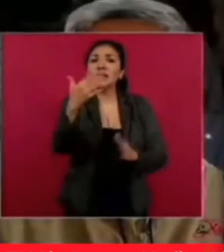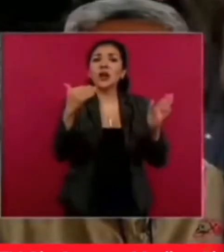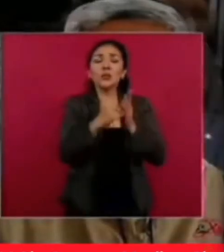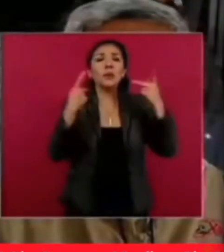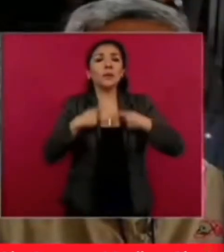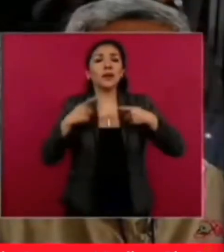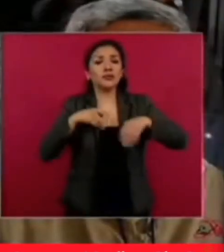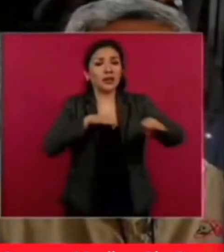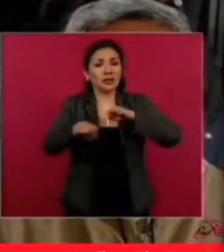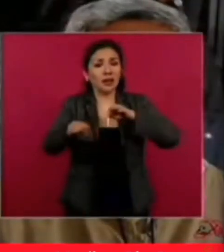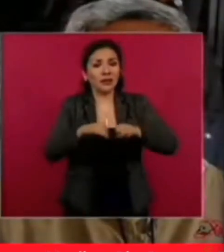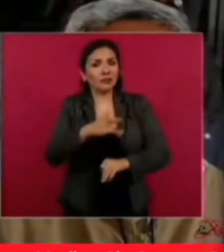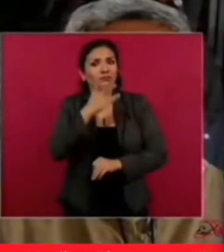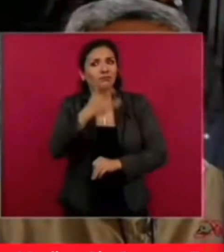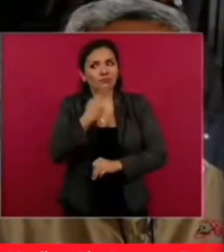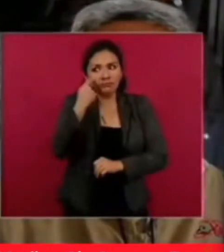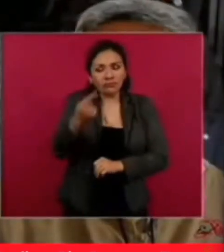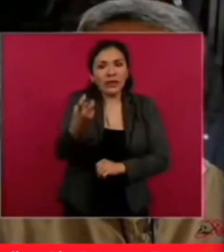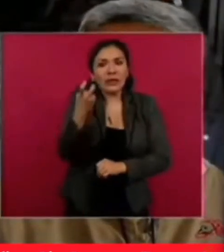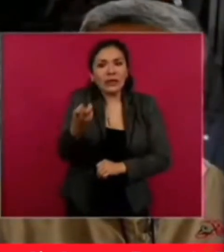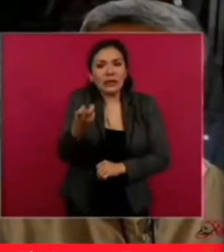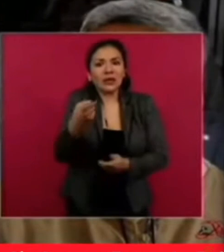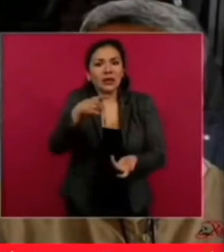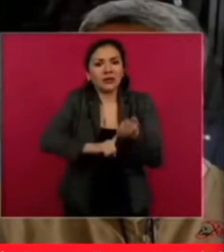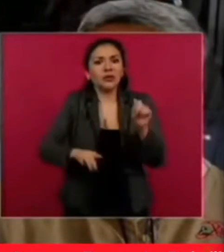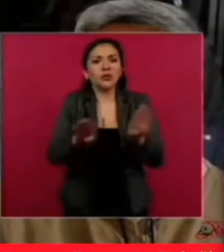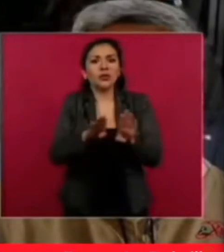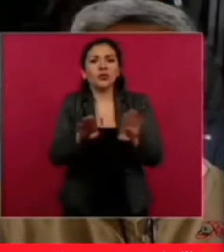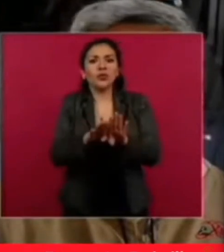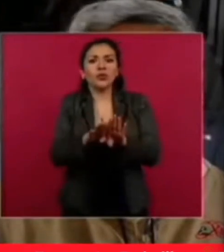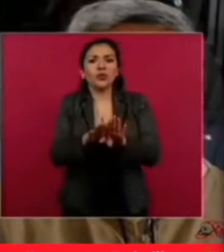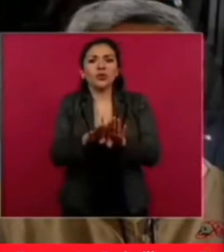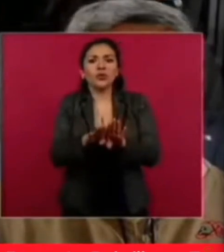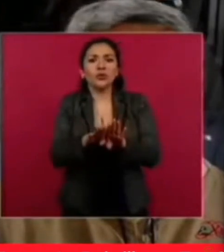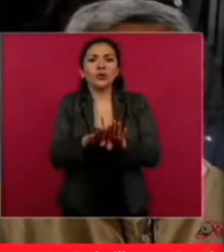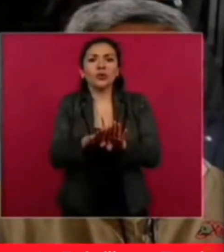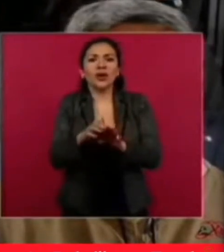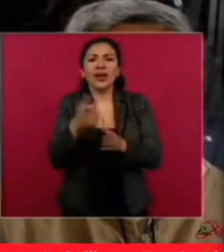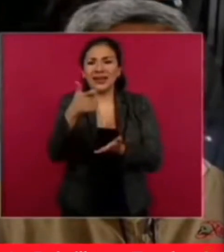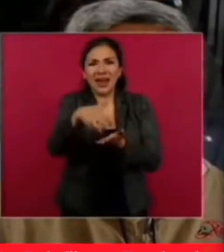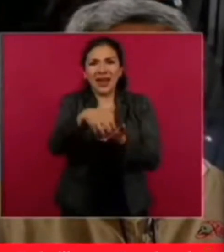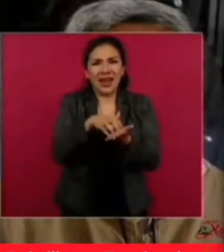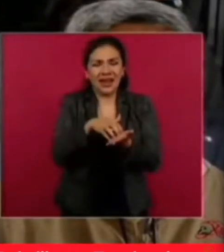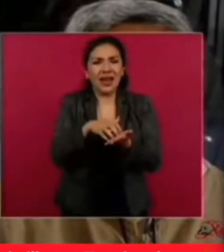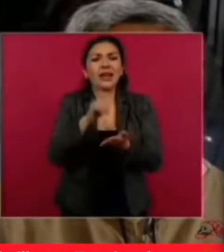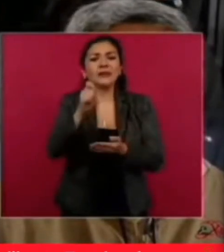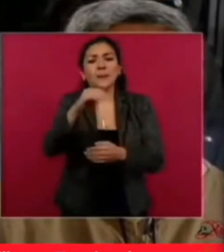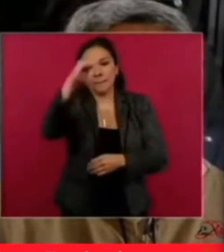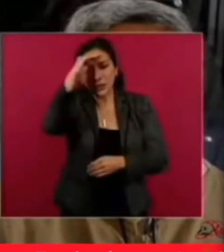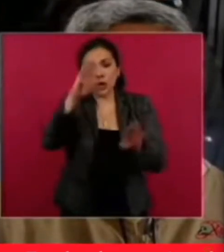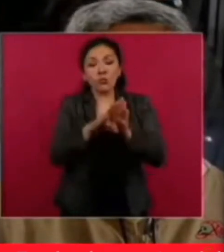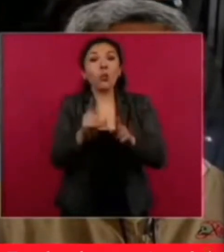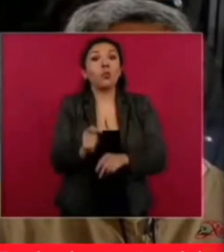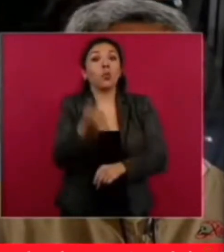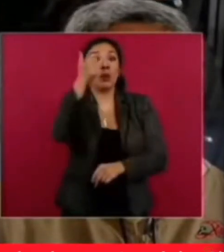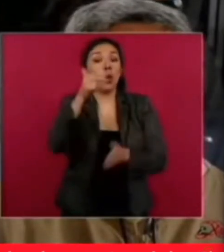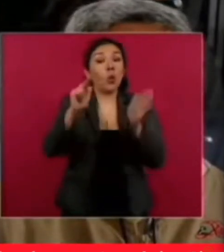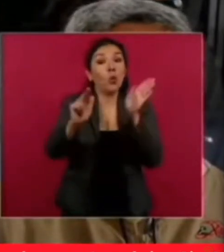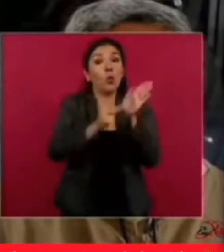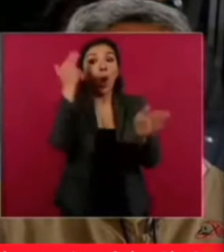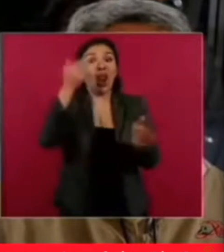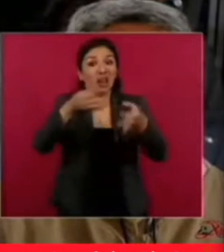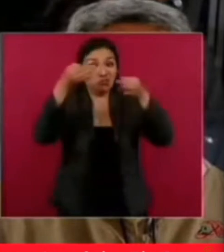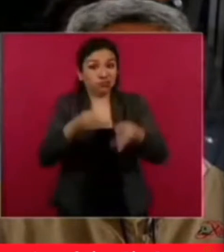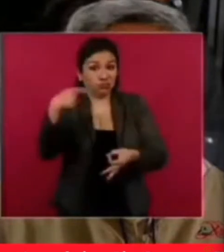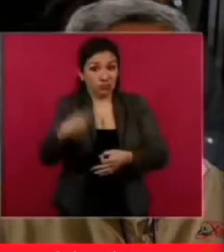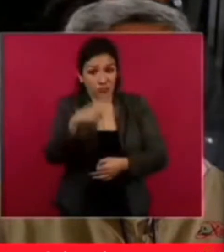están más conscientes del escenario que implica el austericidio y se están organizando en lo que podría ser la primera huelga judicial de México.